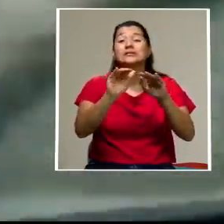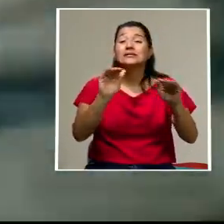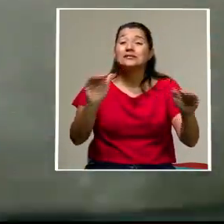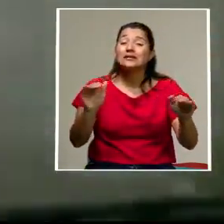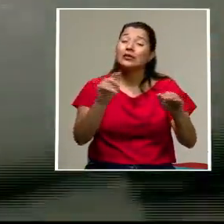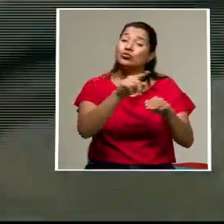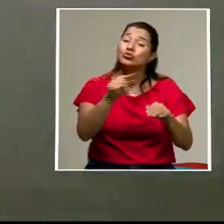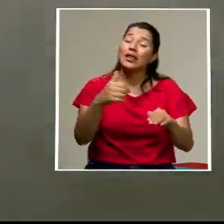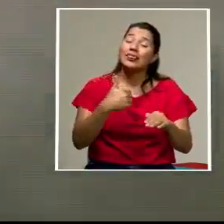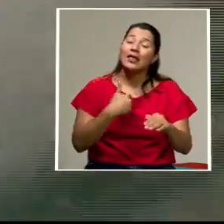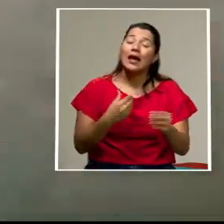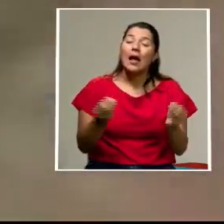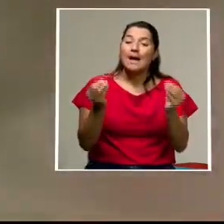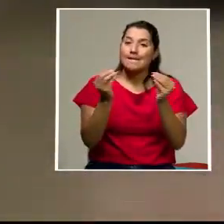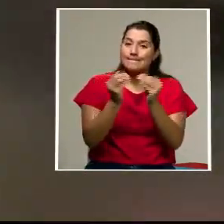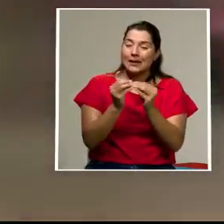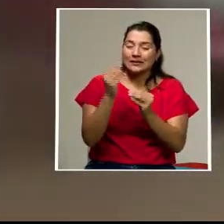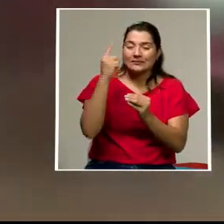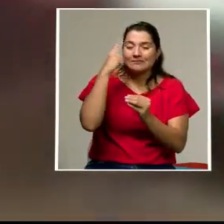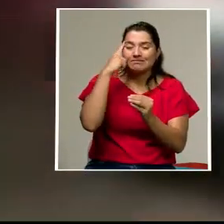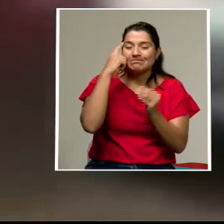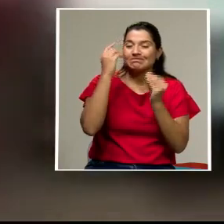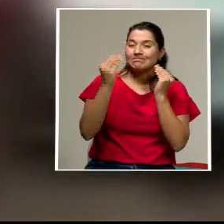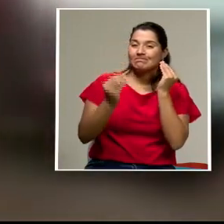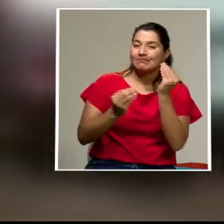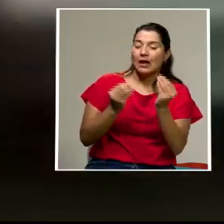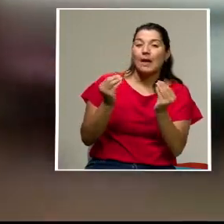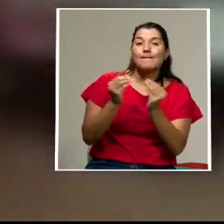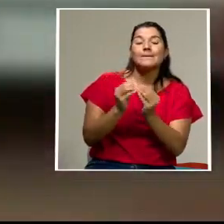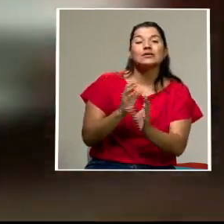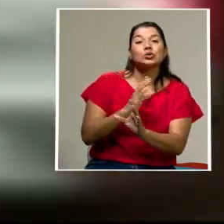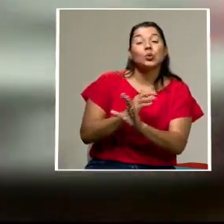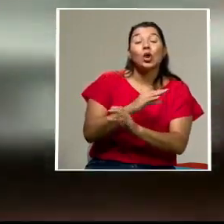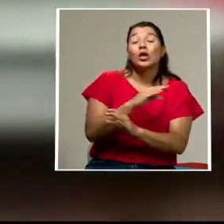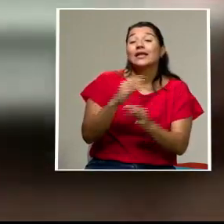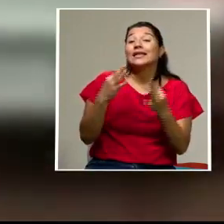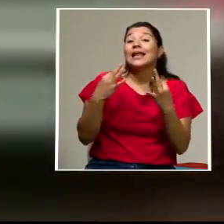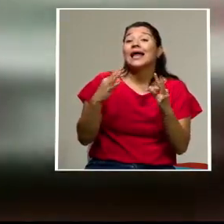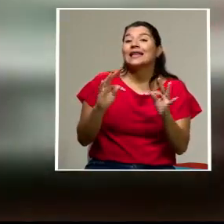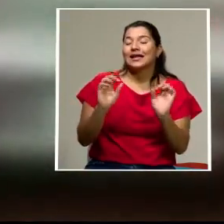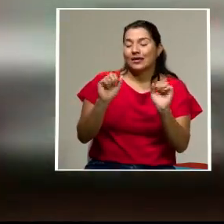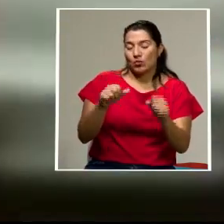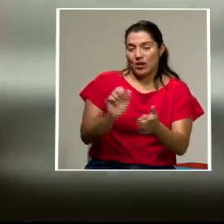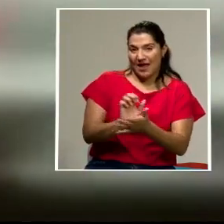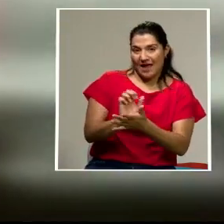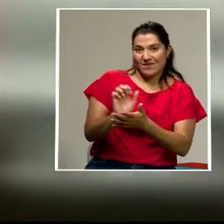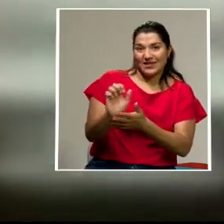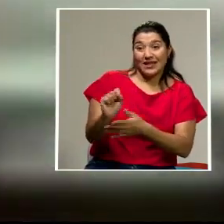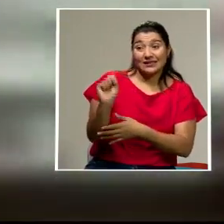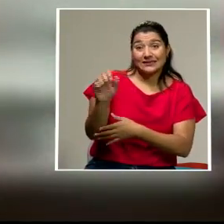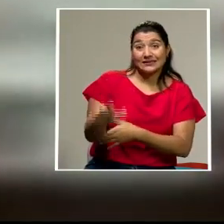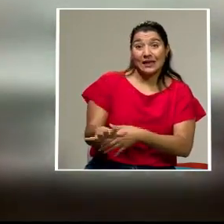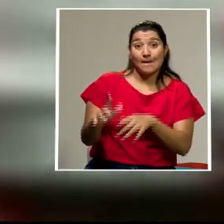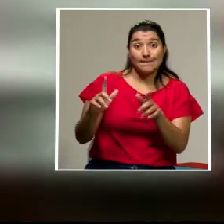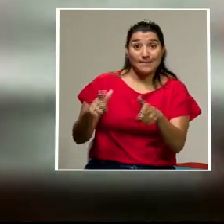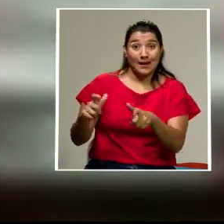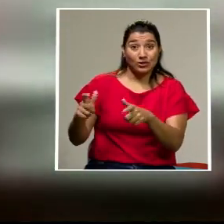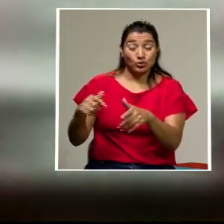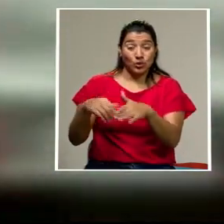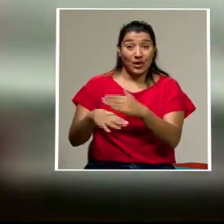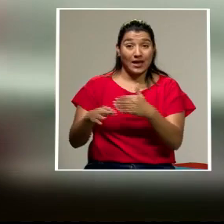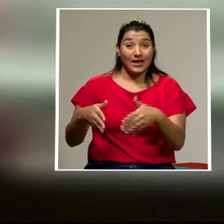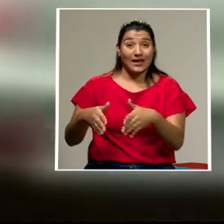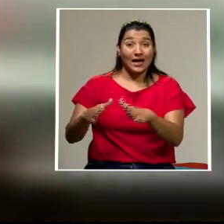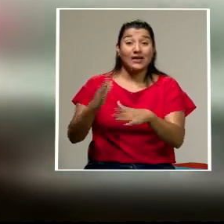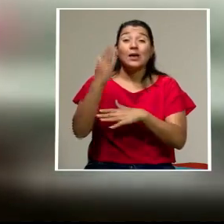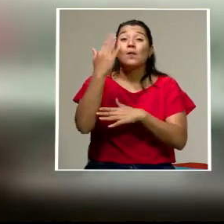más de consideración y tratar de evitar obviamente ensuciar las calles, porque cualquier